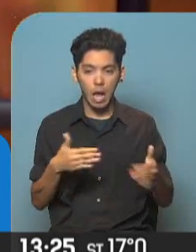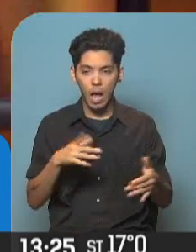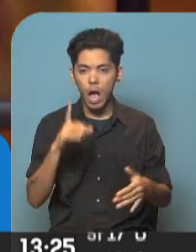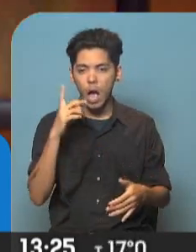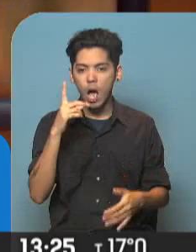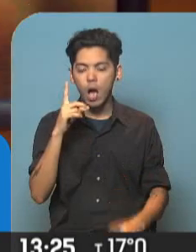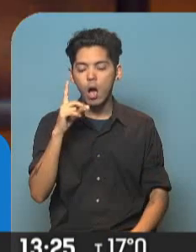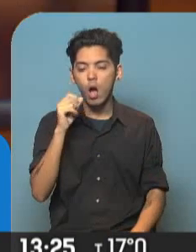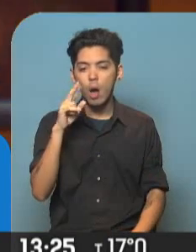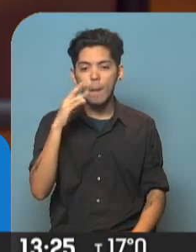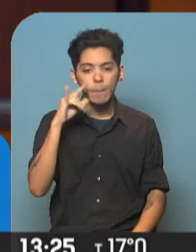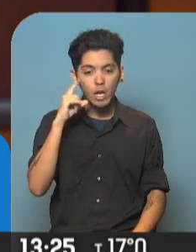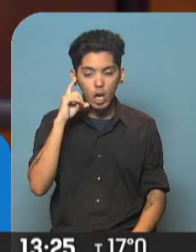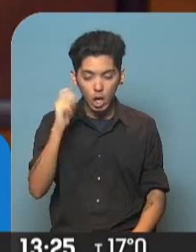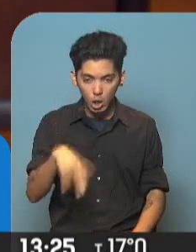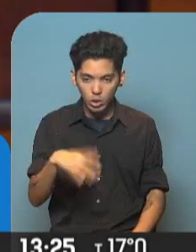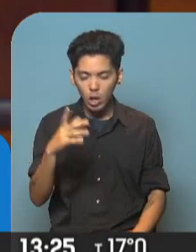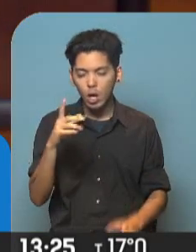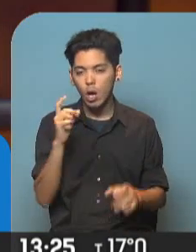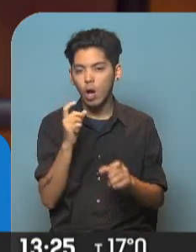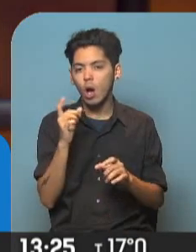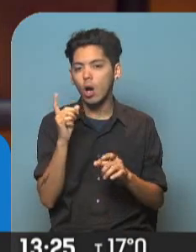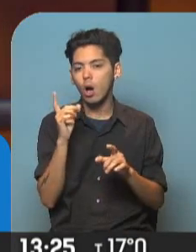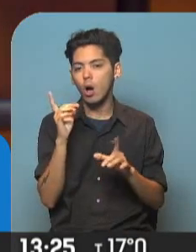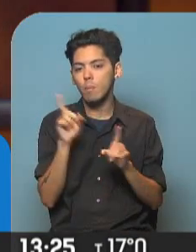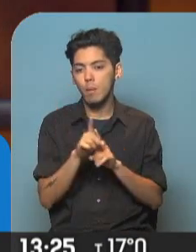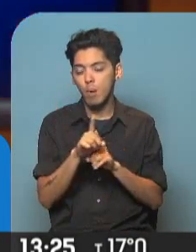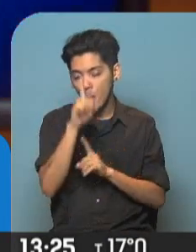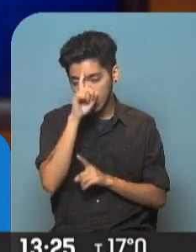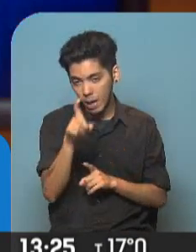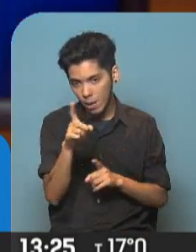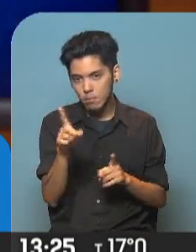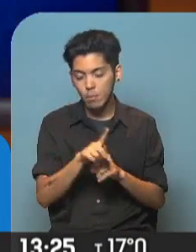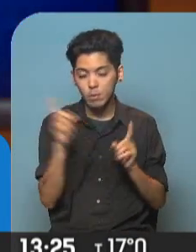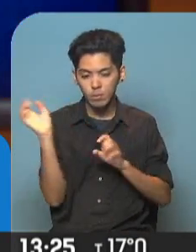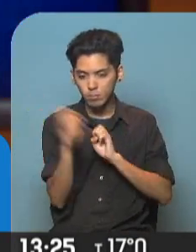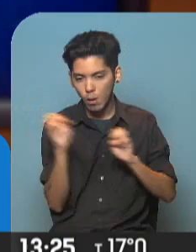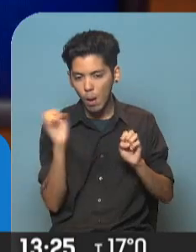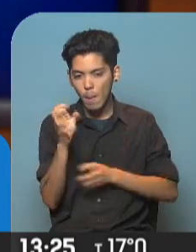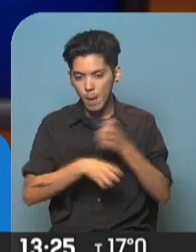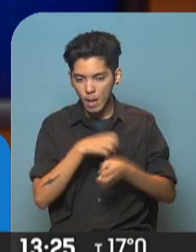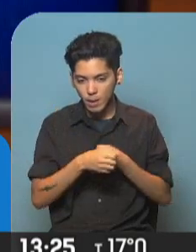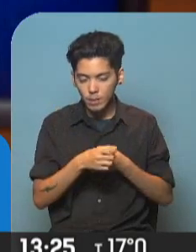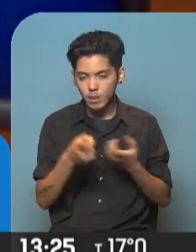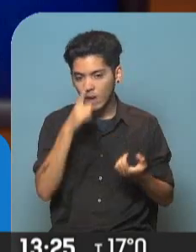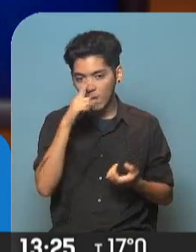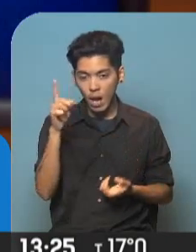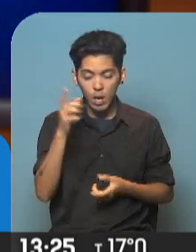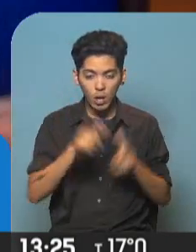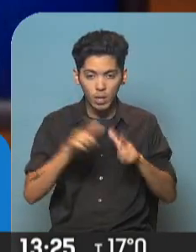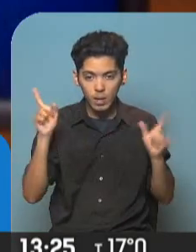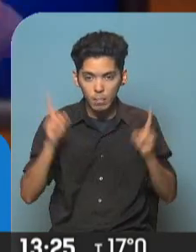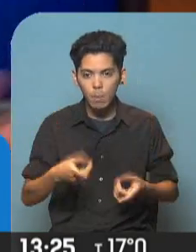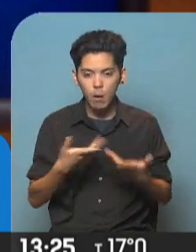hospitales, pero después había que llenarlas, y se llenan con aparatos, que no hay tampoco, y con gente, que es lo que más falta. Vos podés inaugurar